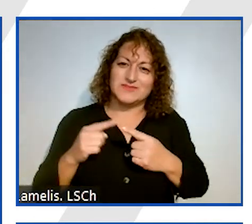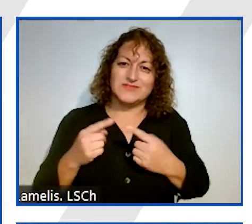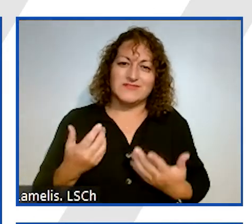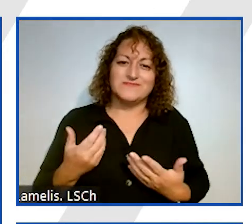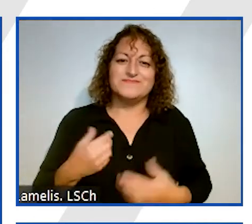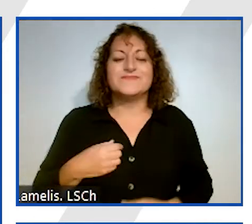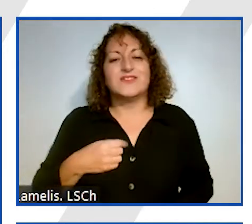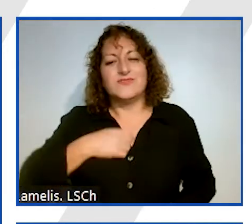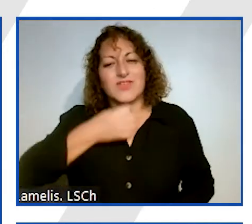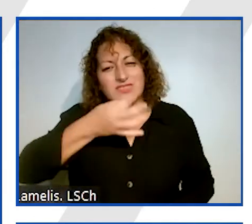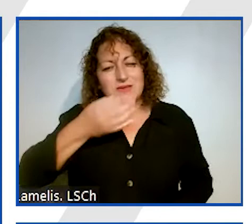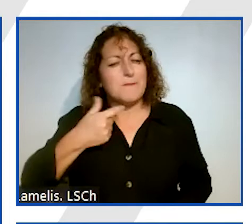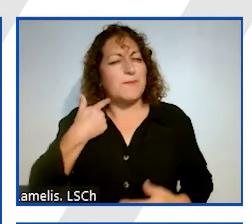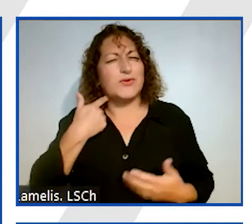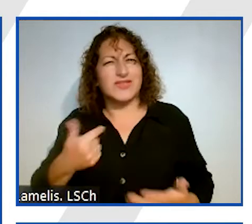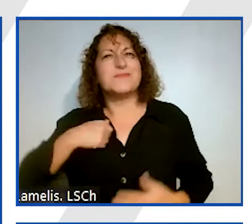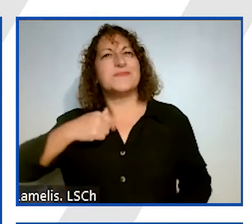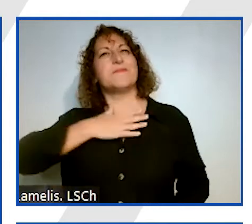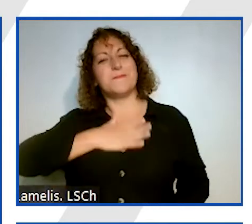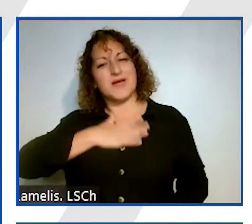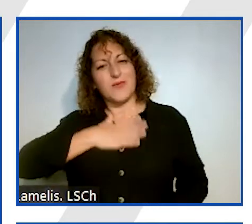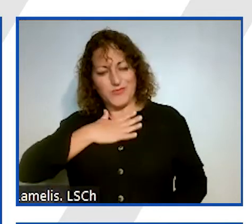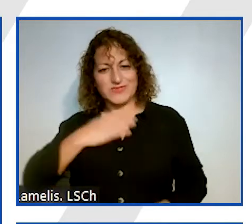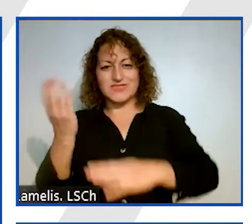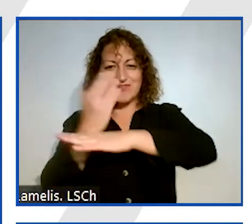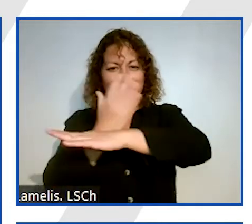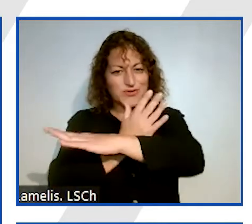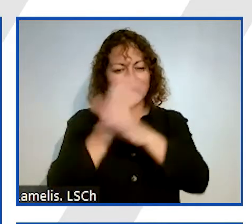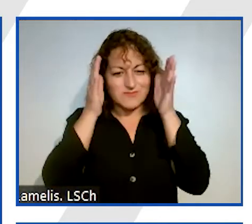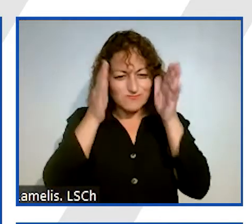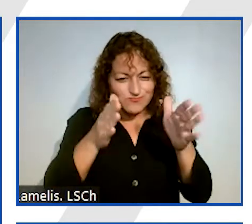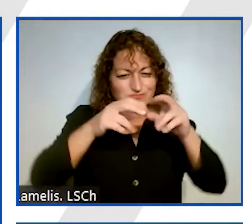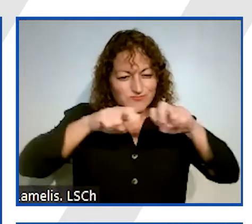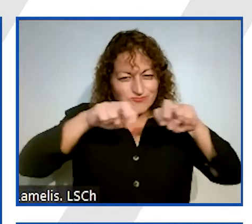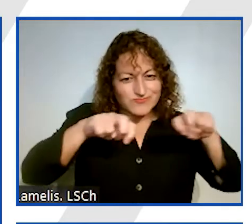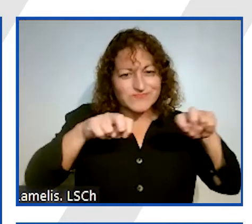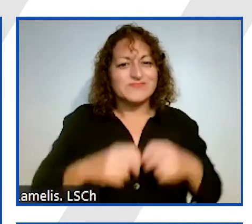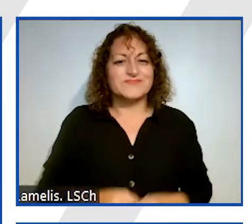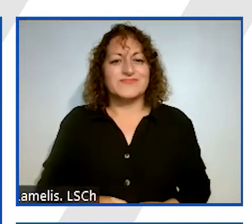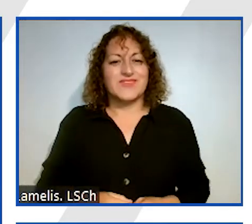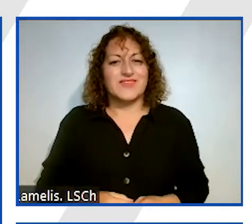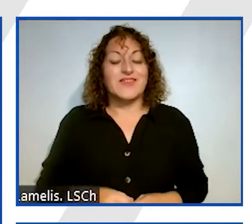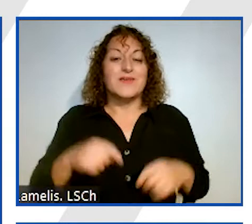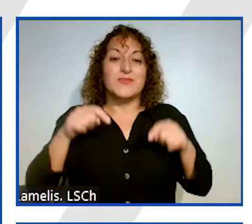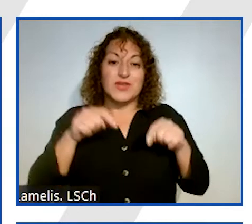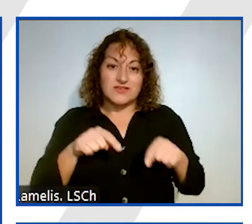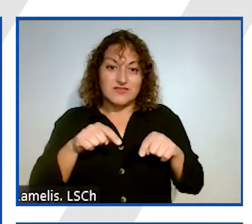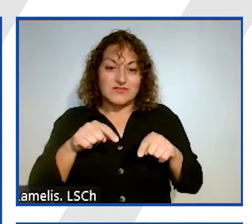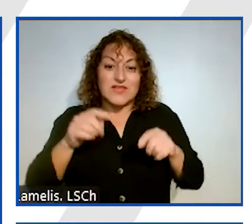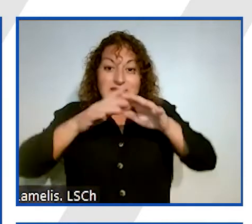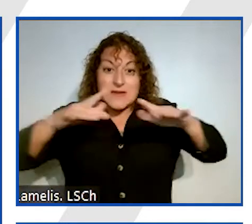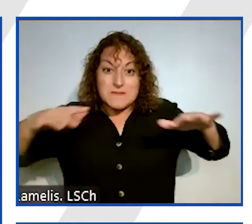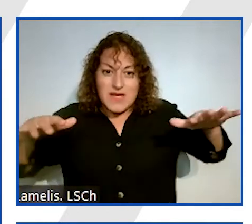Entonces yo les quiero contar por qué me gustan ellos, por qué me gusta estudiarlos, porque bueno, básicamente son depredadores marinos